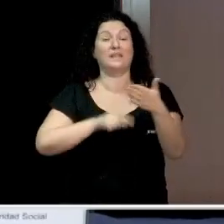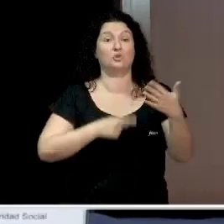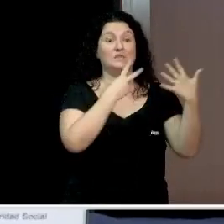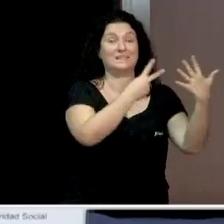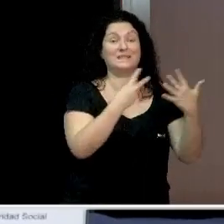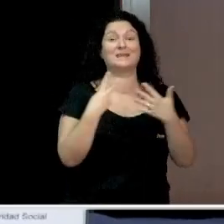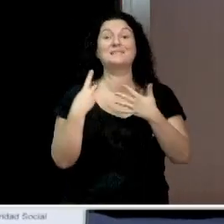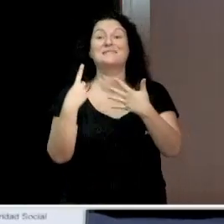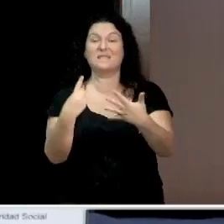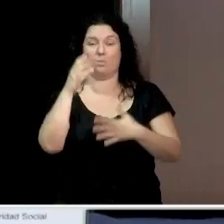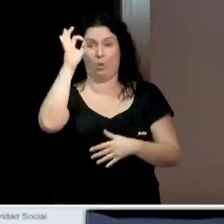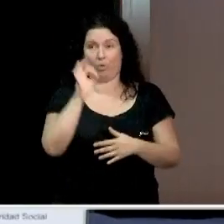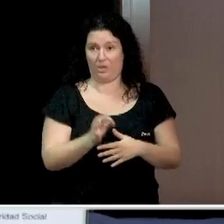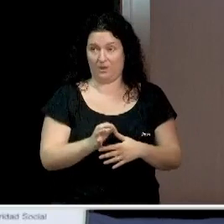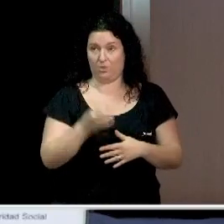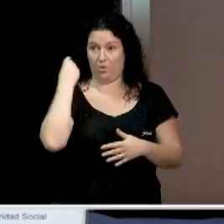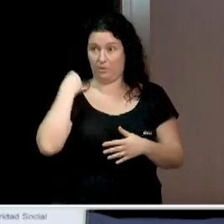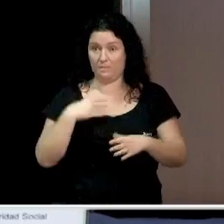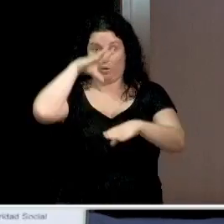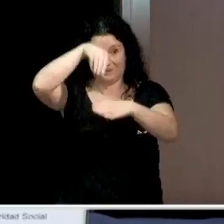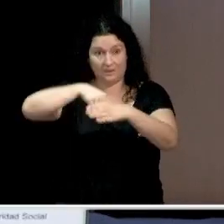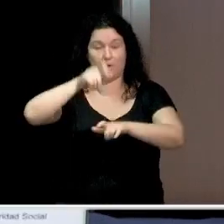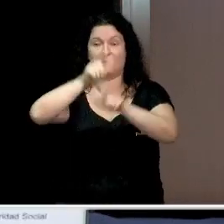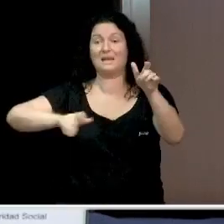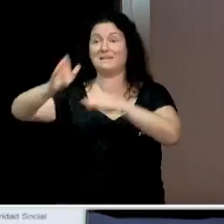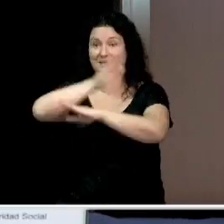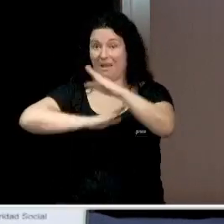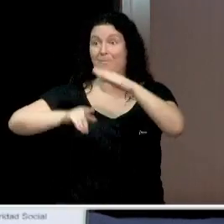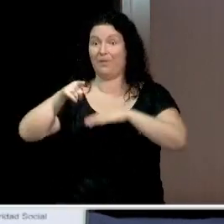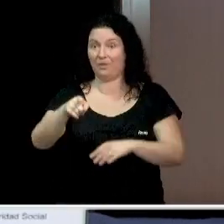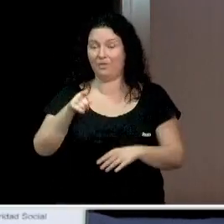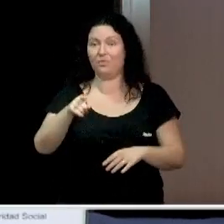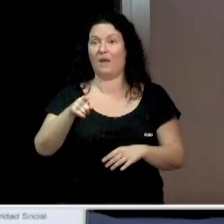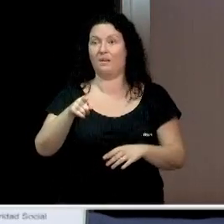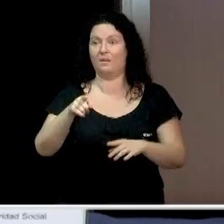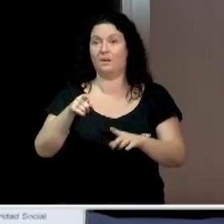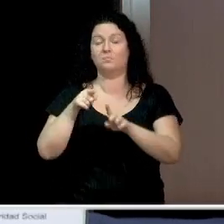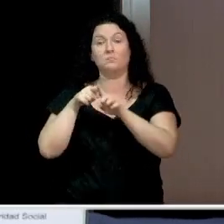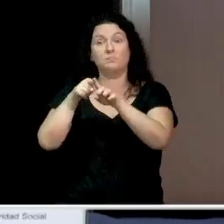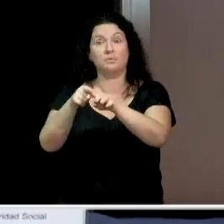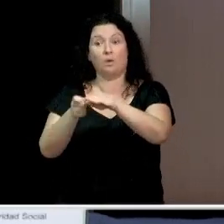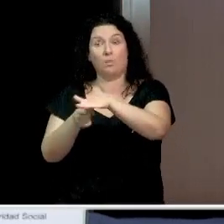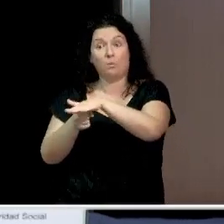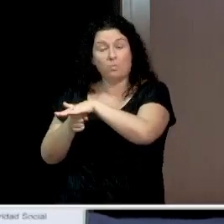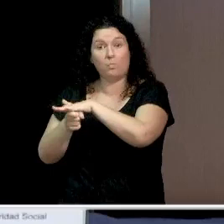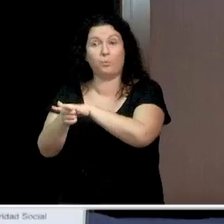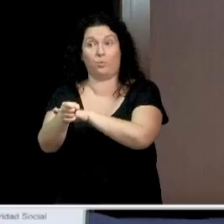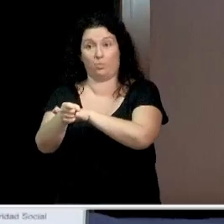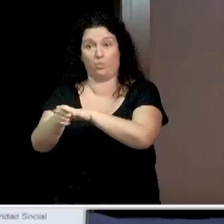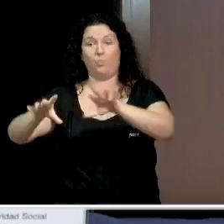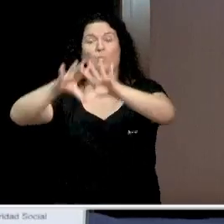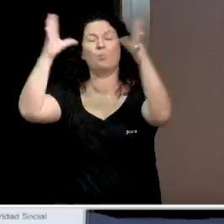trabajo formalizados con personas con discapacidad lo fueron para su incorporación en el mercado